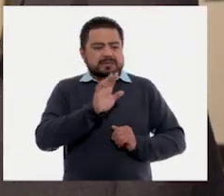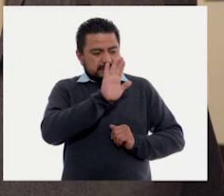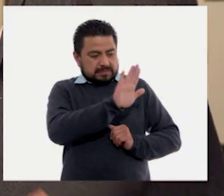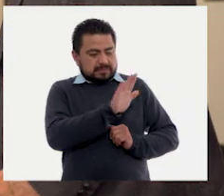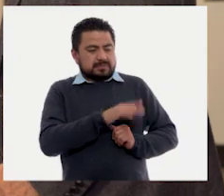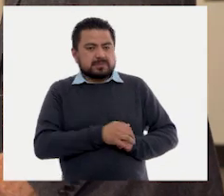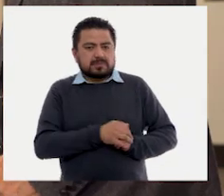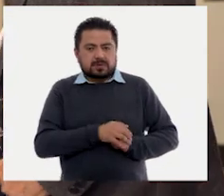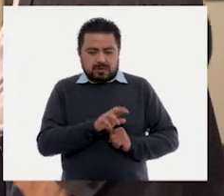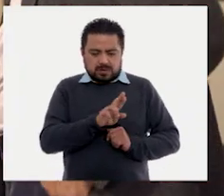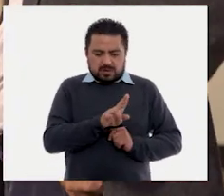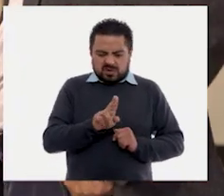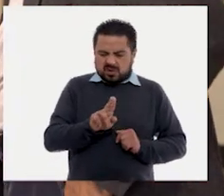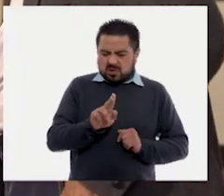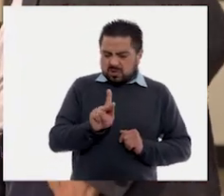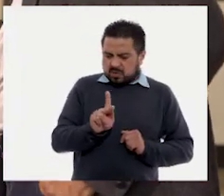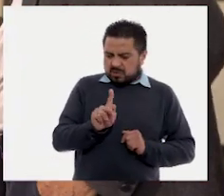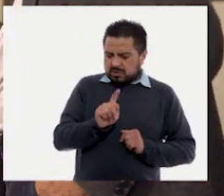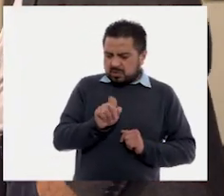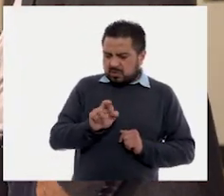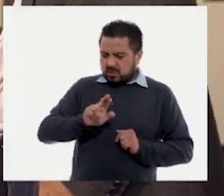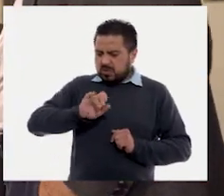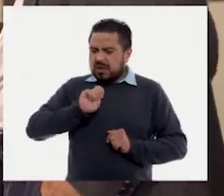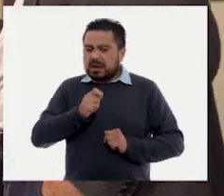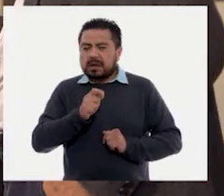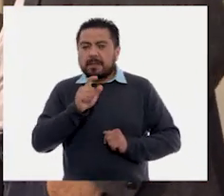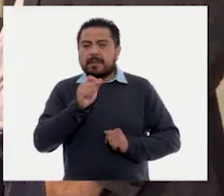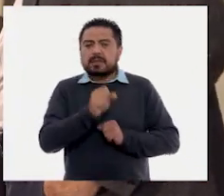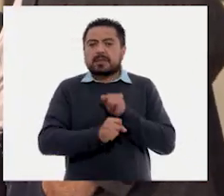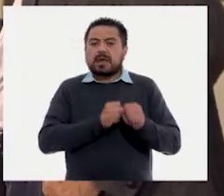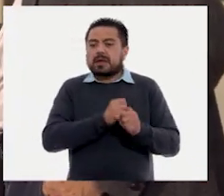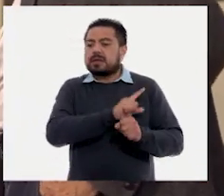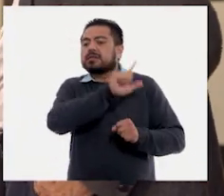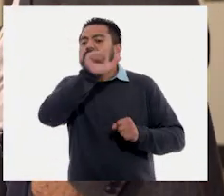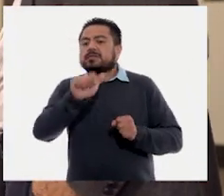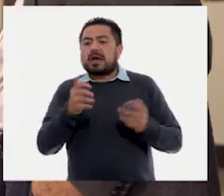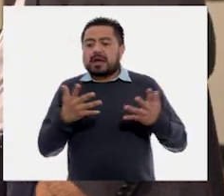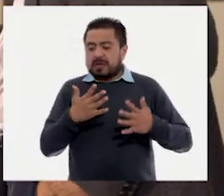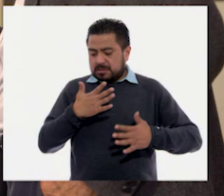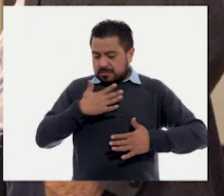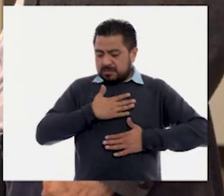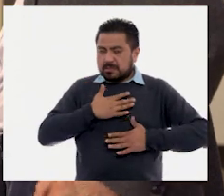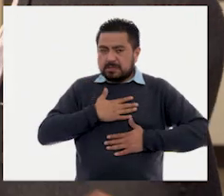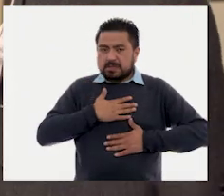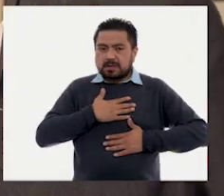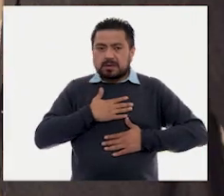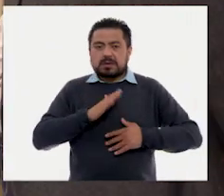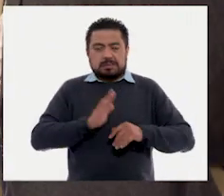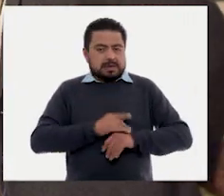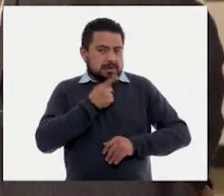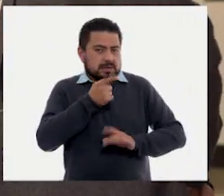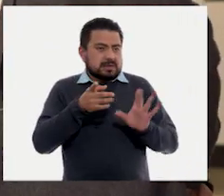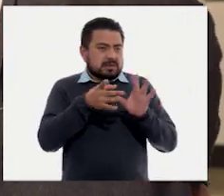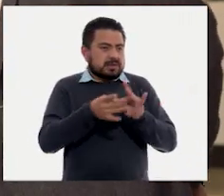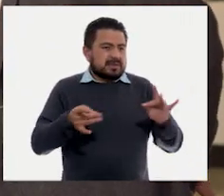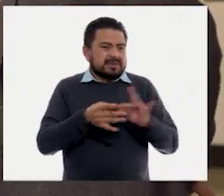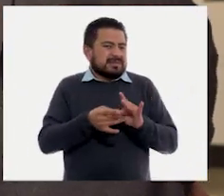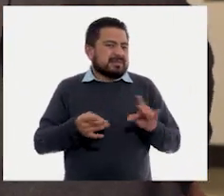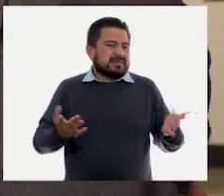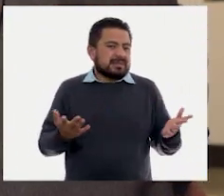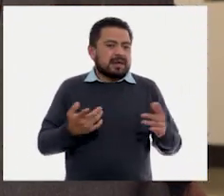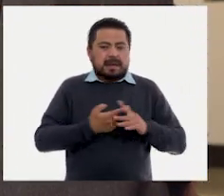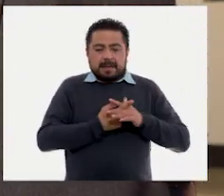término ruptura surgió 20 años después de lo que hicimos, por decir,